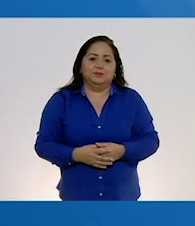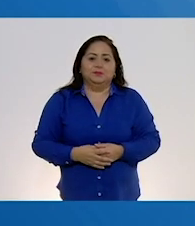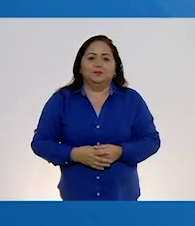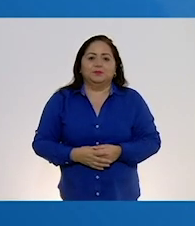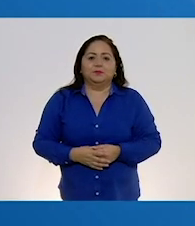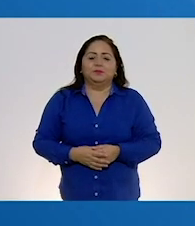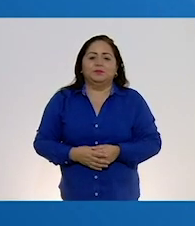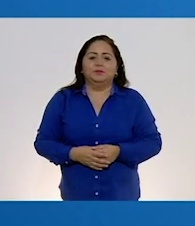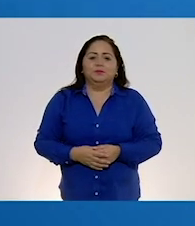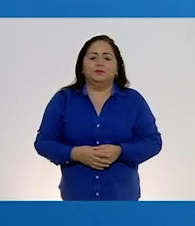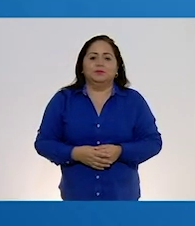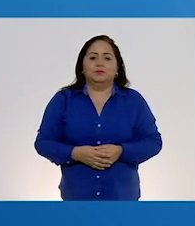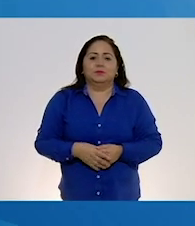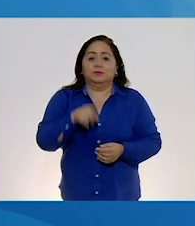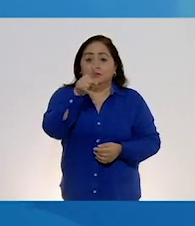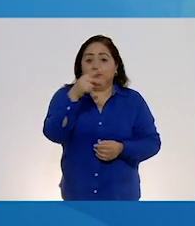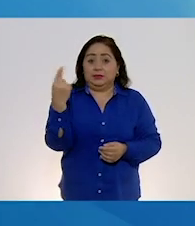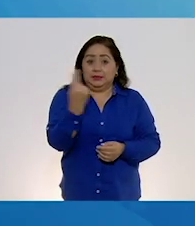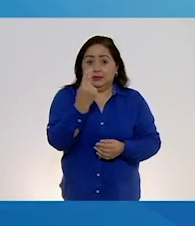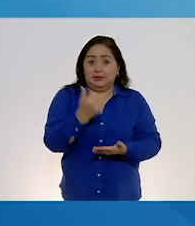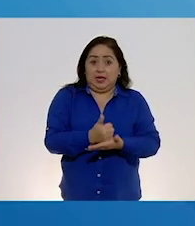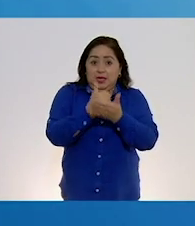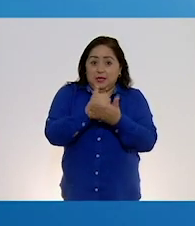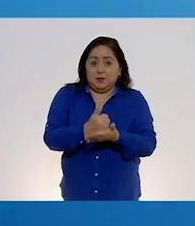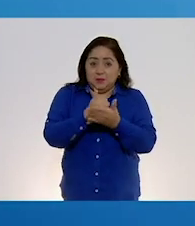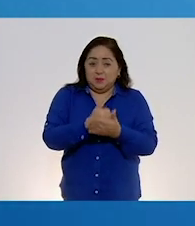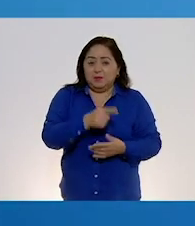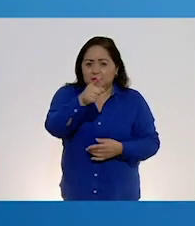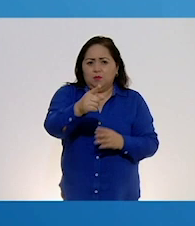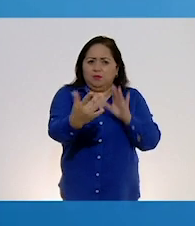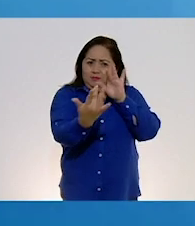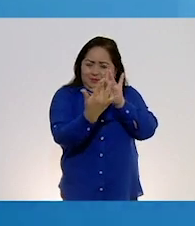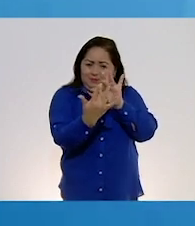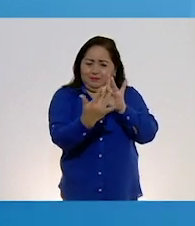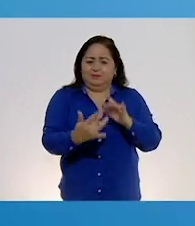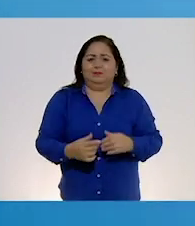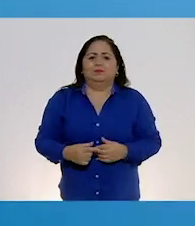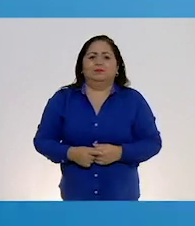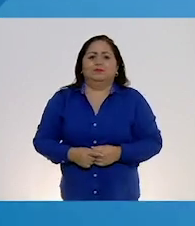Si necesitas ayuda para resolver las preguntas, contáctanos.